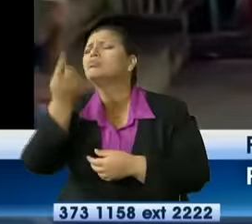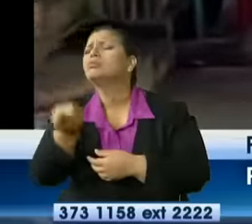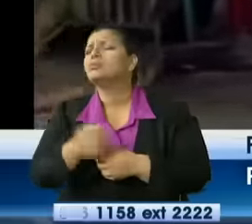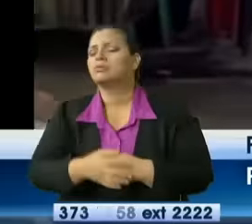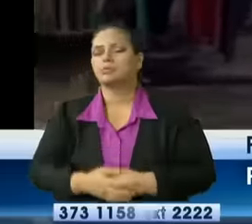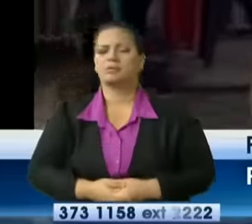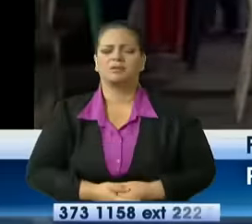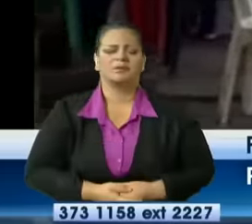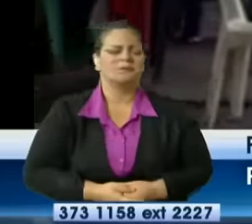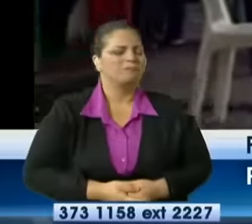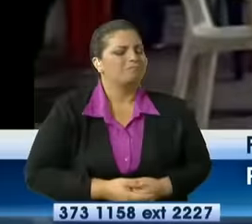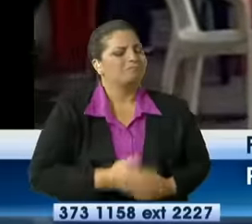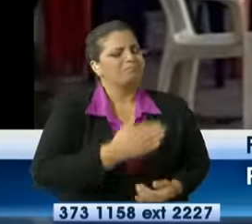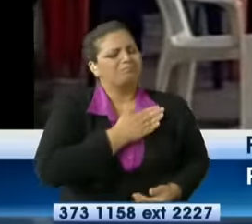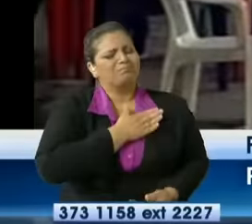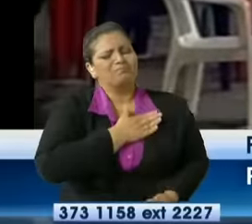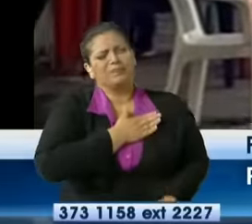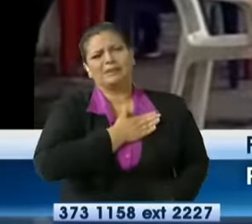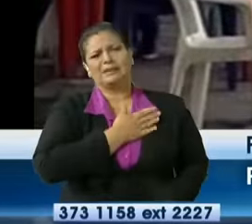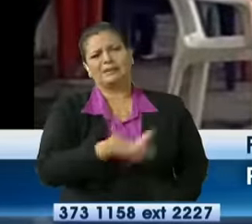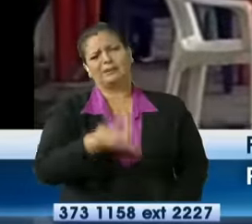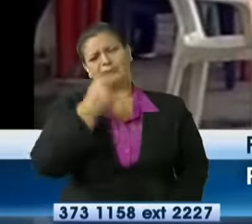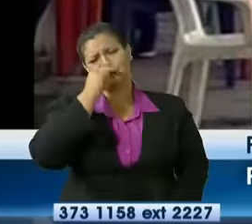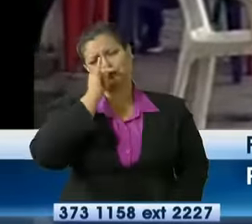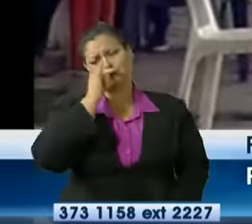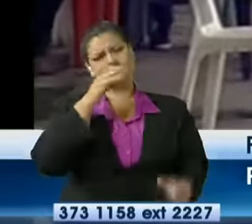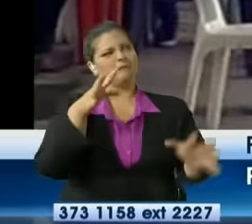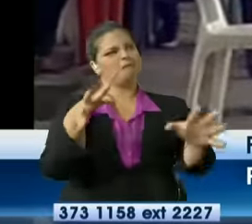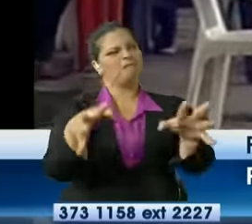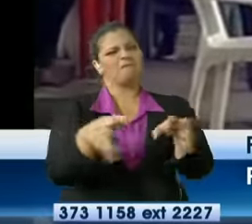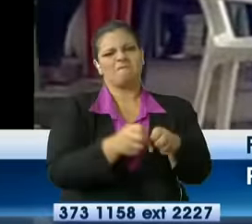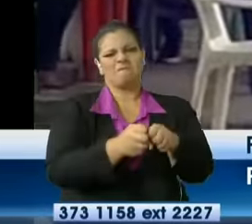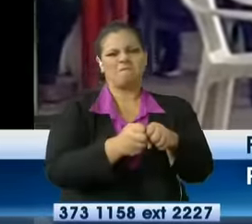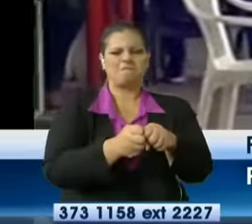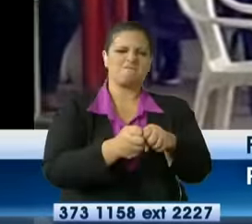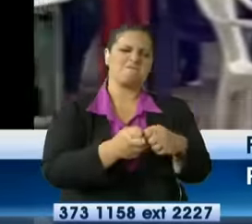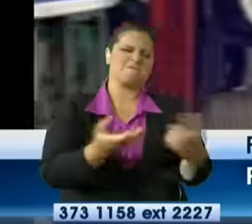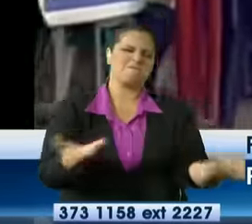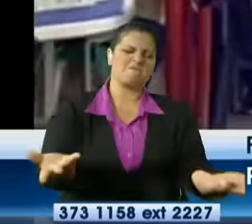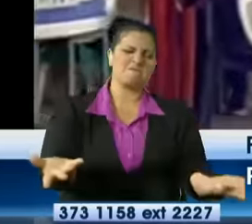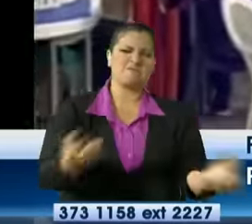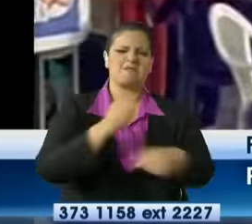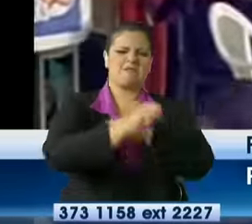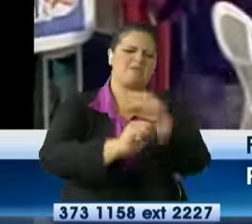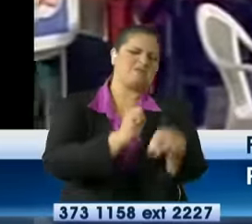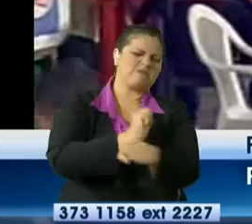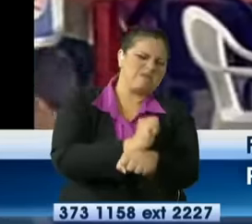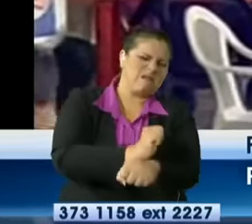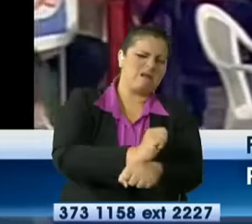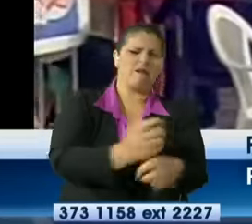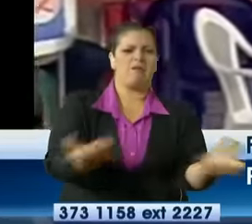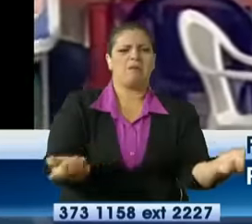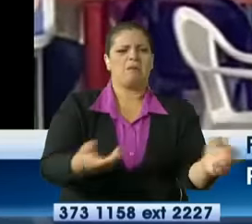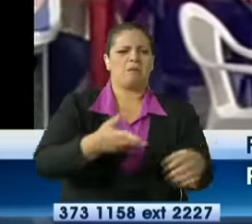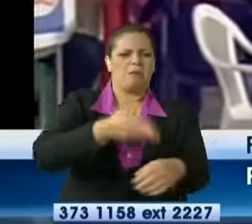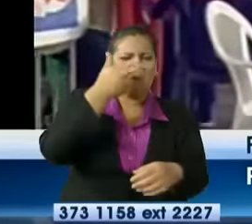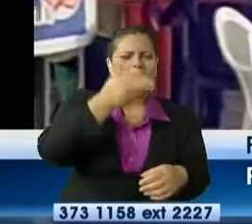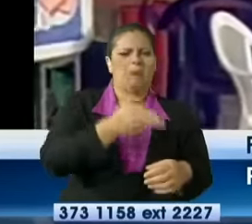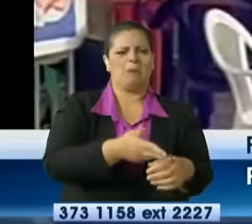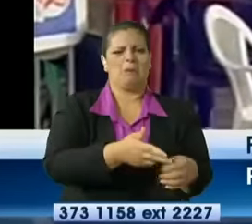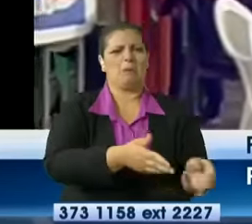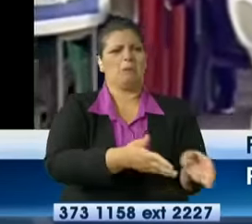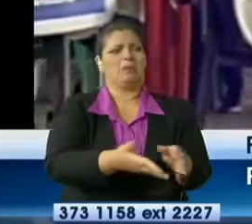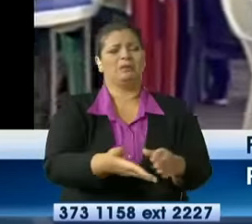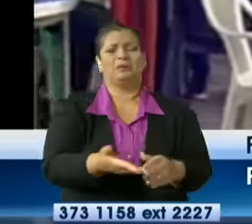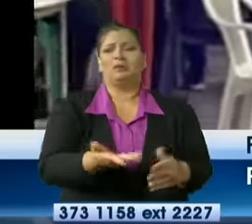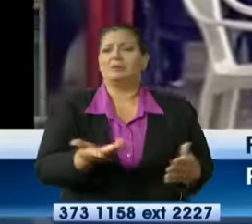tan lamentable, coger un niño, malograrlo de esa mala forma, pudiendo actuar de mejores formas, ¿no? En caso de lo que se dice, lo que se comenta en la